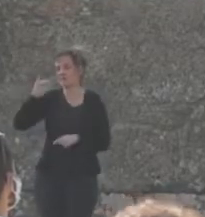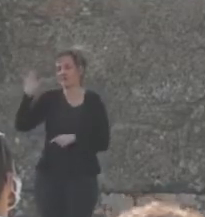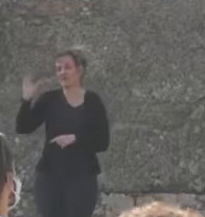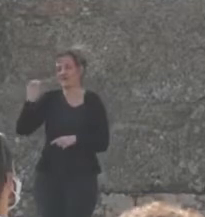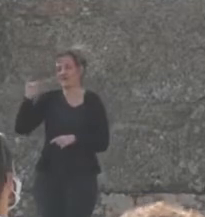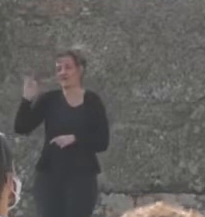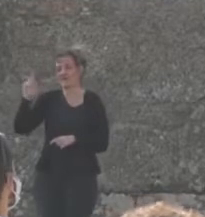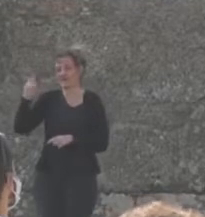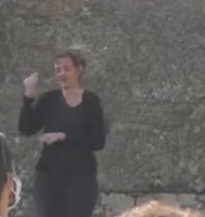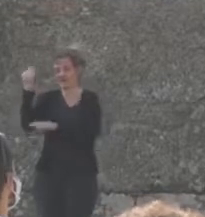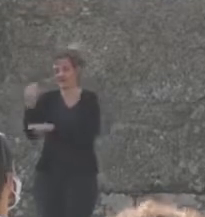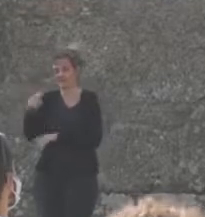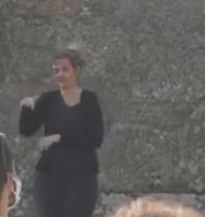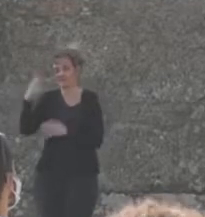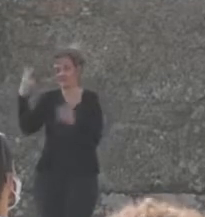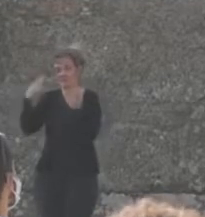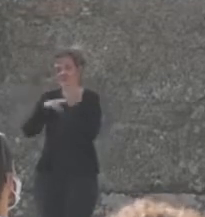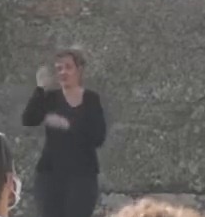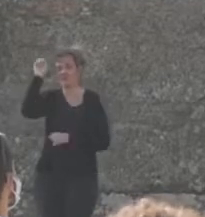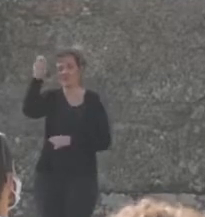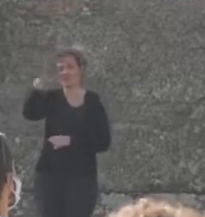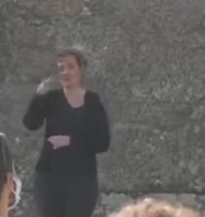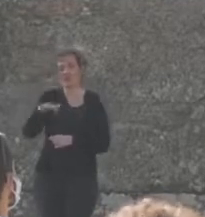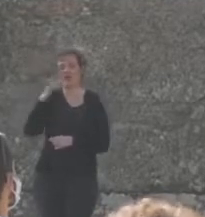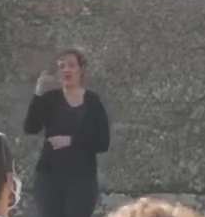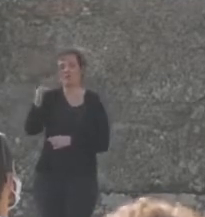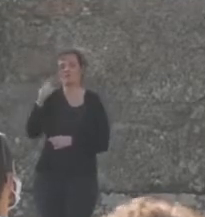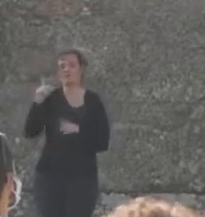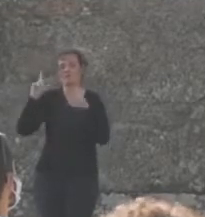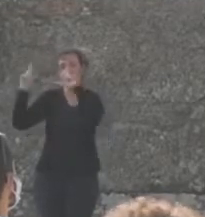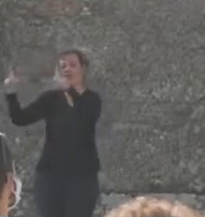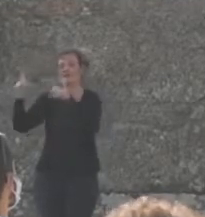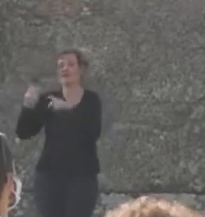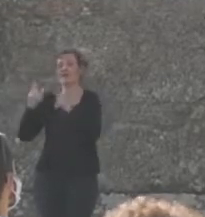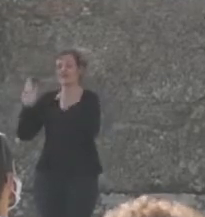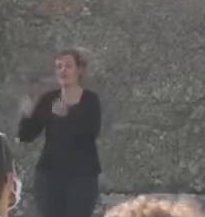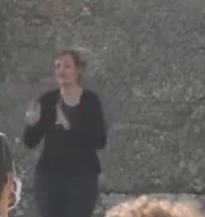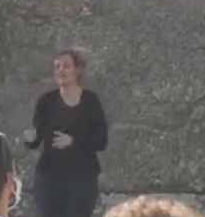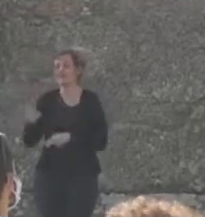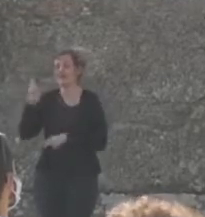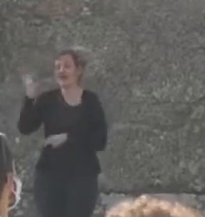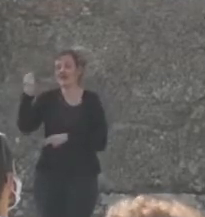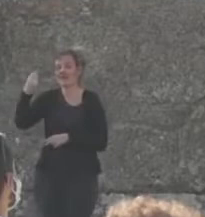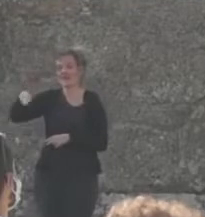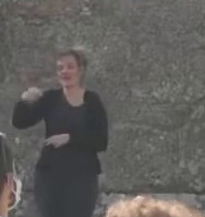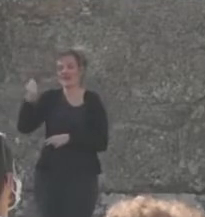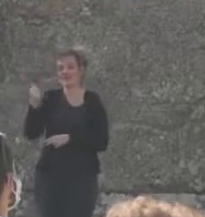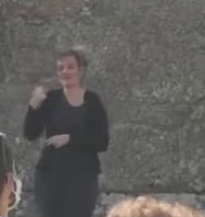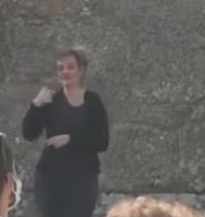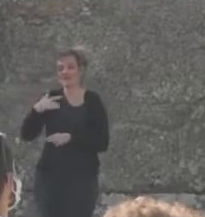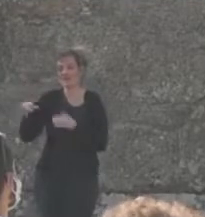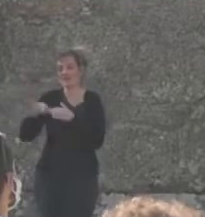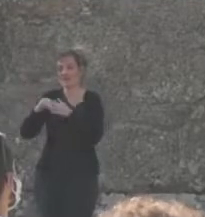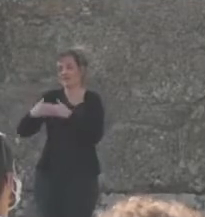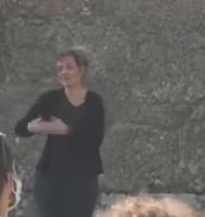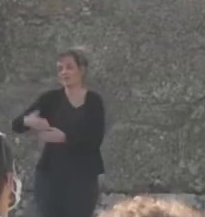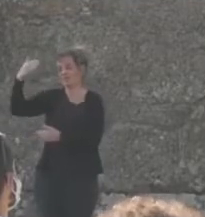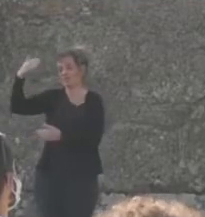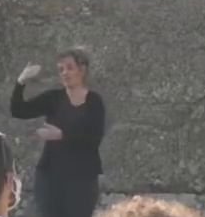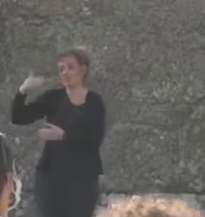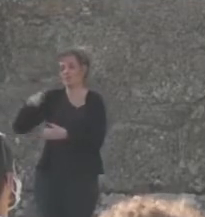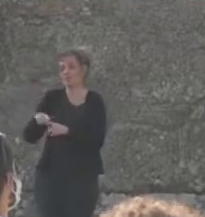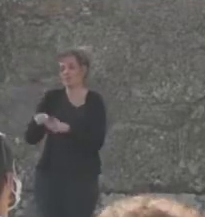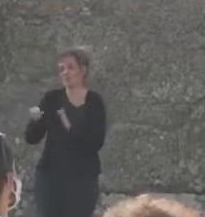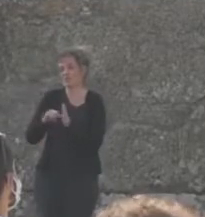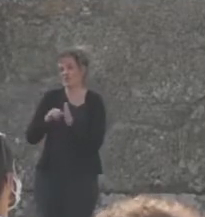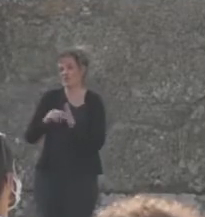un monolito no ano 2012, así como unha placa no cemiterio da Raña, en cuxos muros e cercanías foron depositados